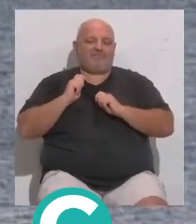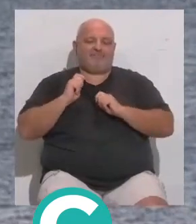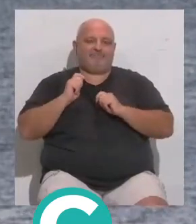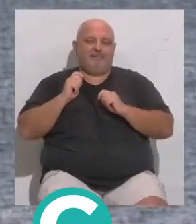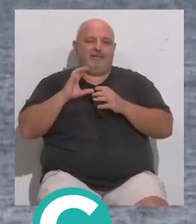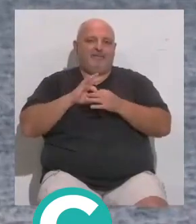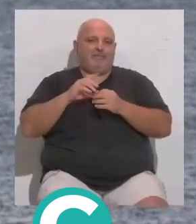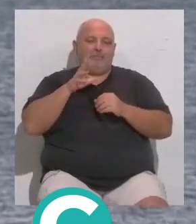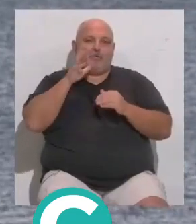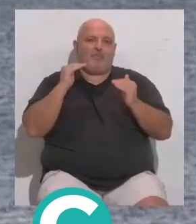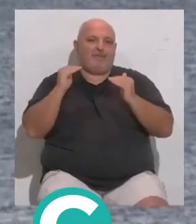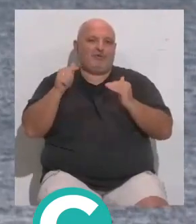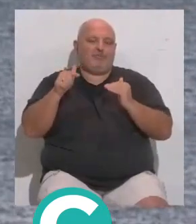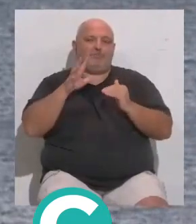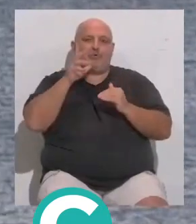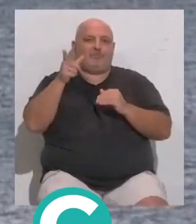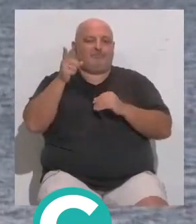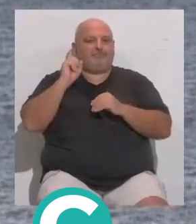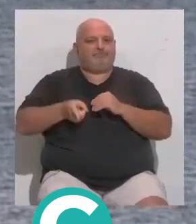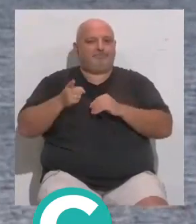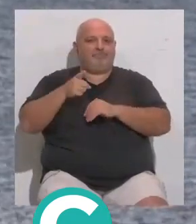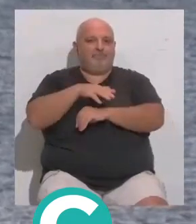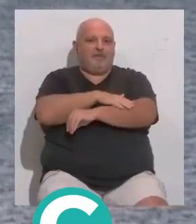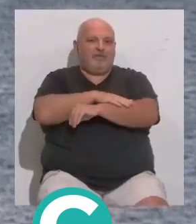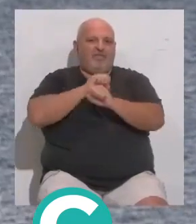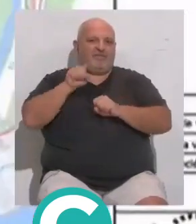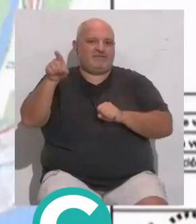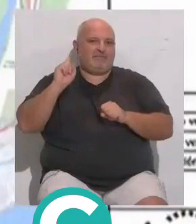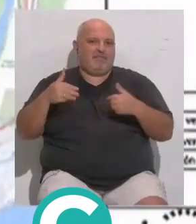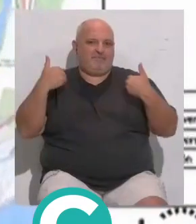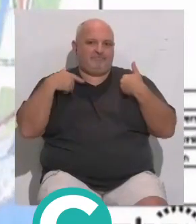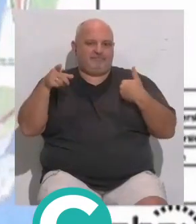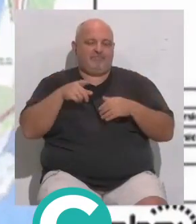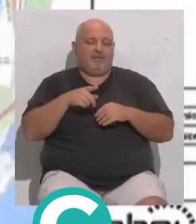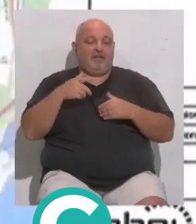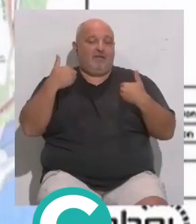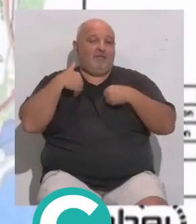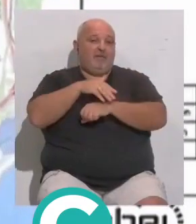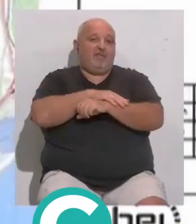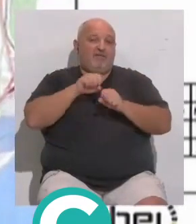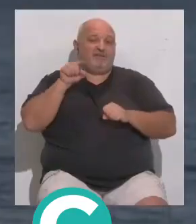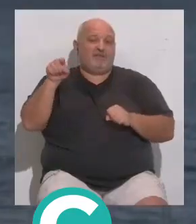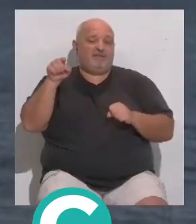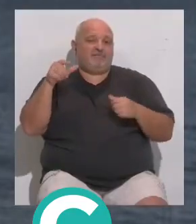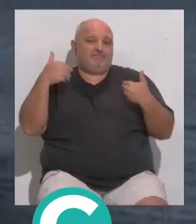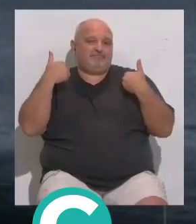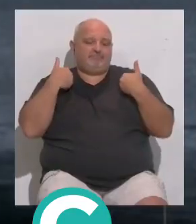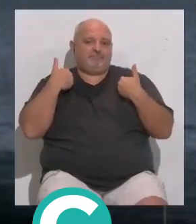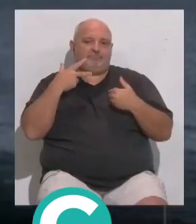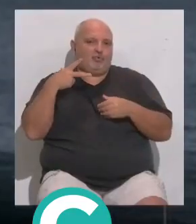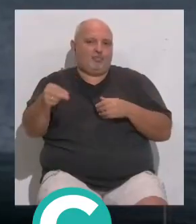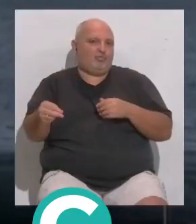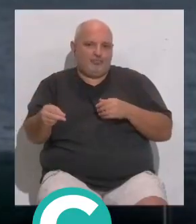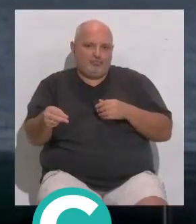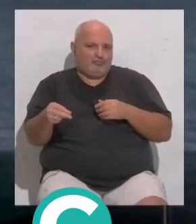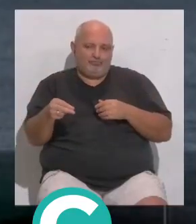esta instalación por ahora, determinada por intereses defensivos. Ha sido el Ministerio de Defensa quien se ha opuesto frontalmente a que se